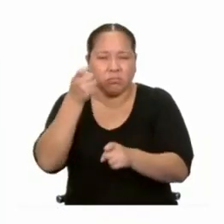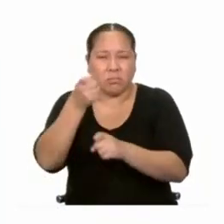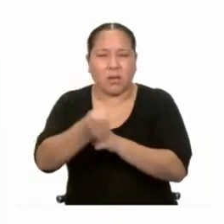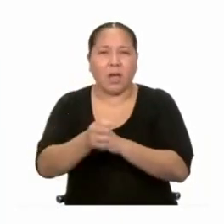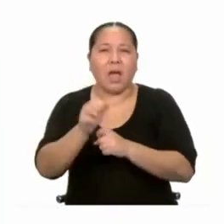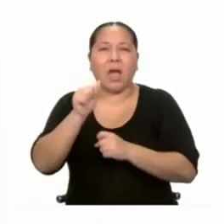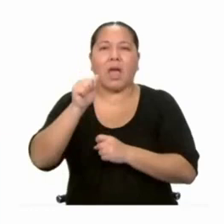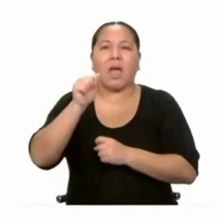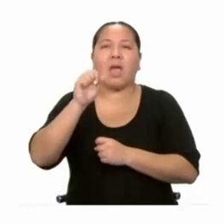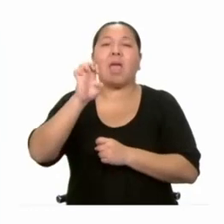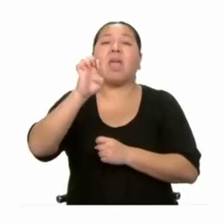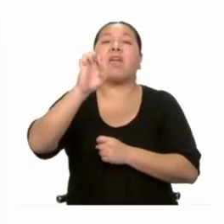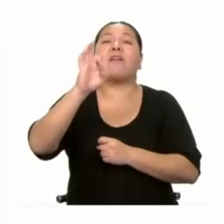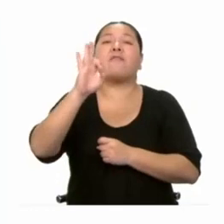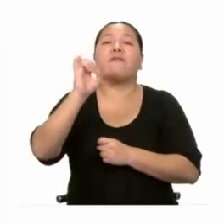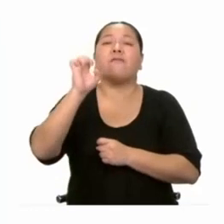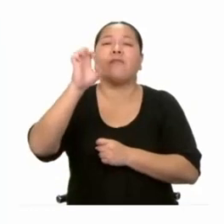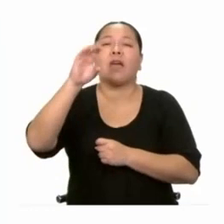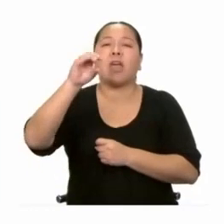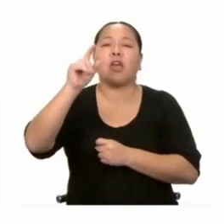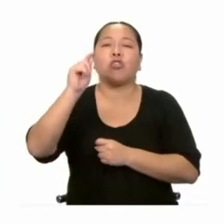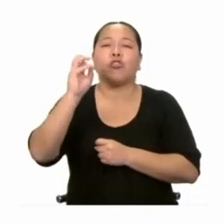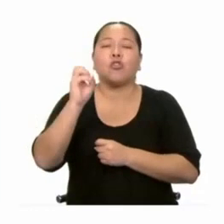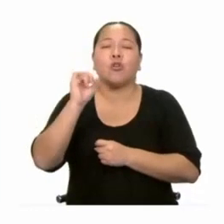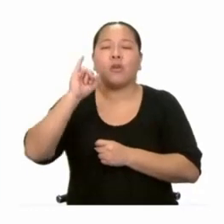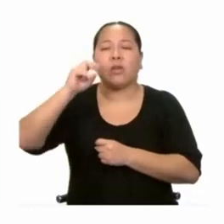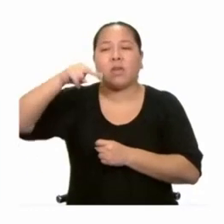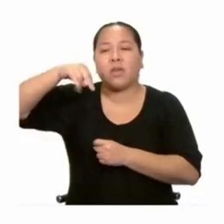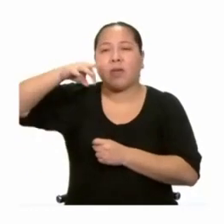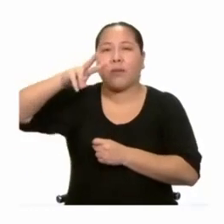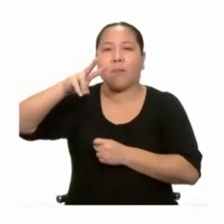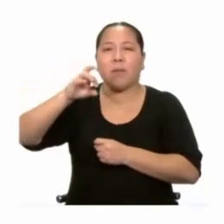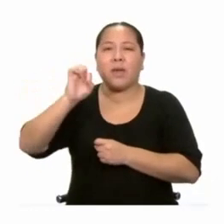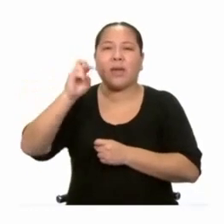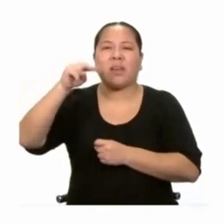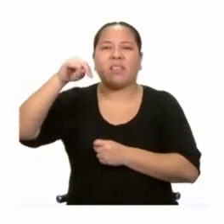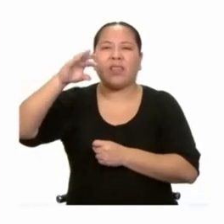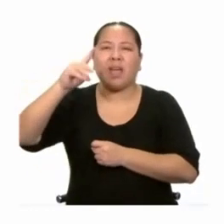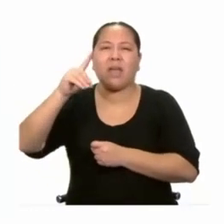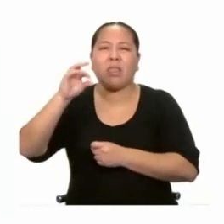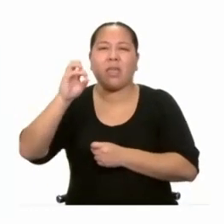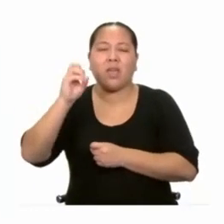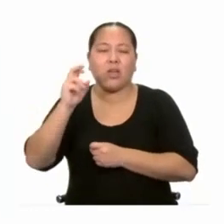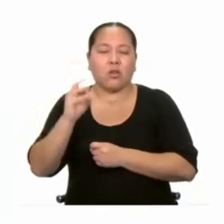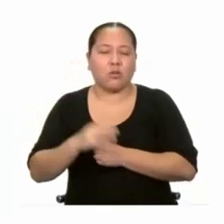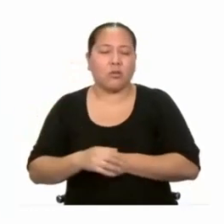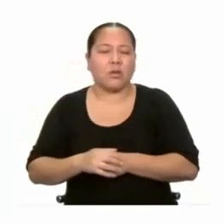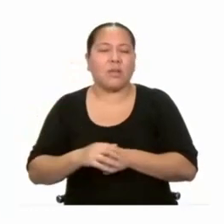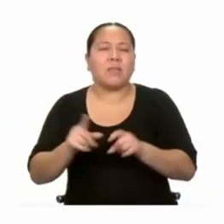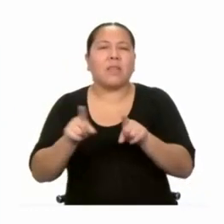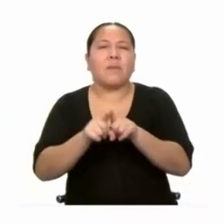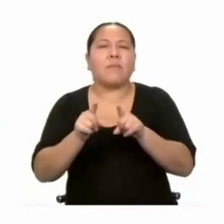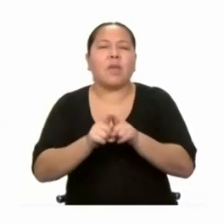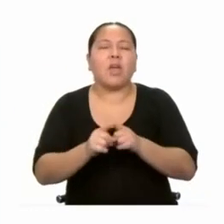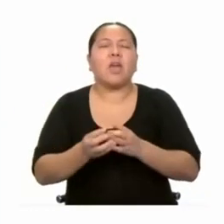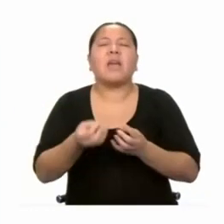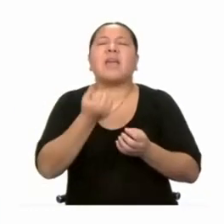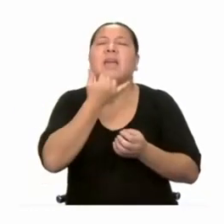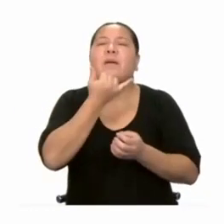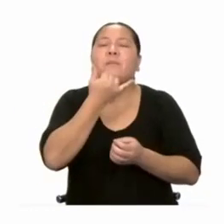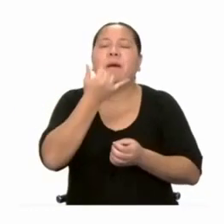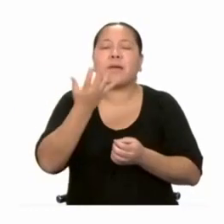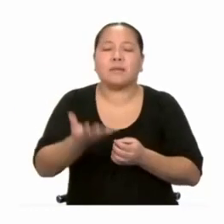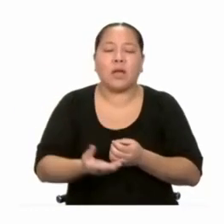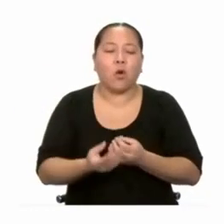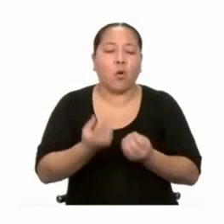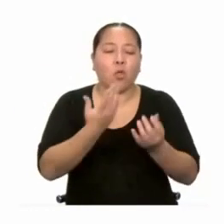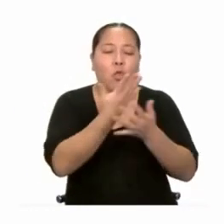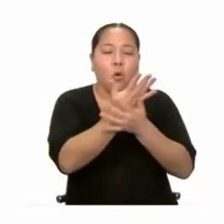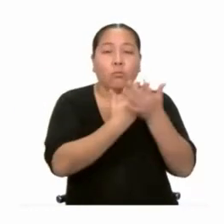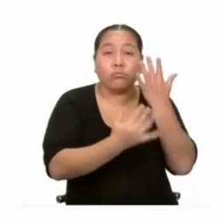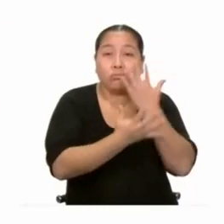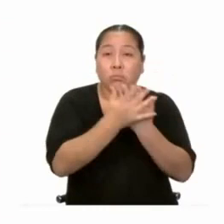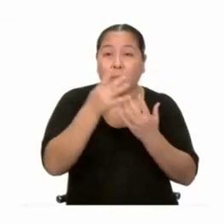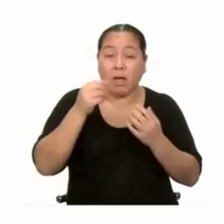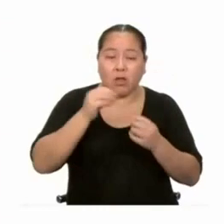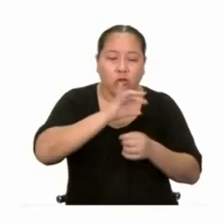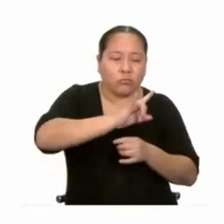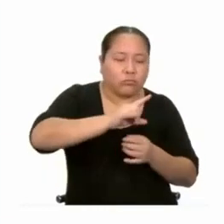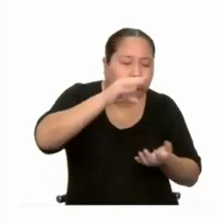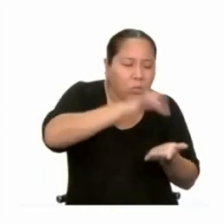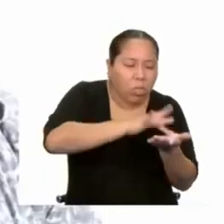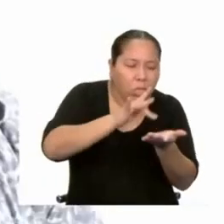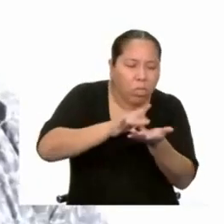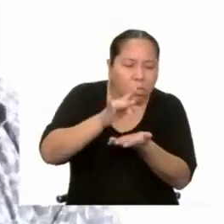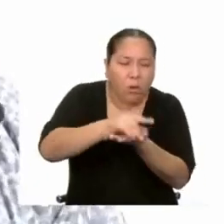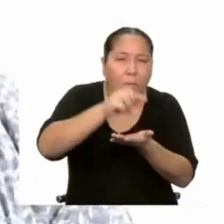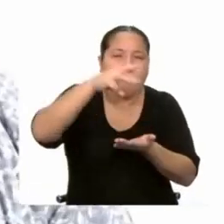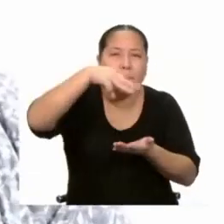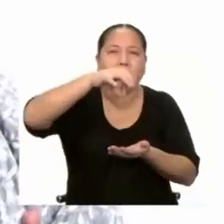después, cómo la elaboración de amalgama de mercurio con las manos y el consumo de peces contaminados con mercurio afecta al organismo